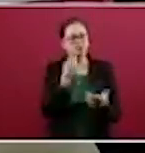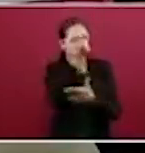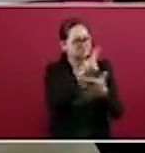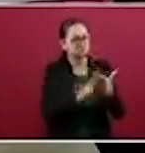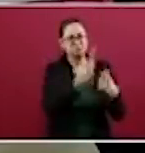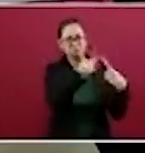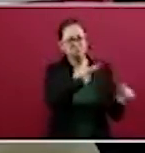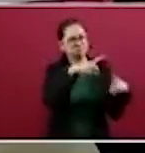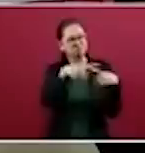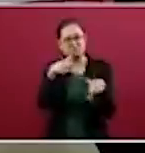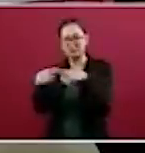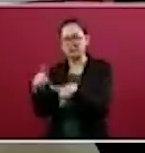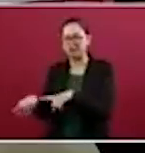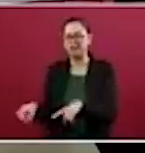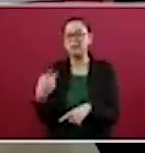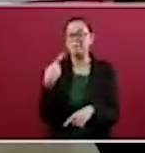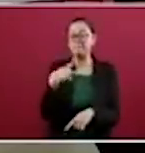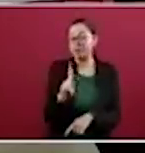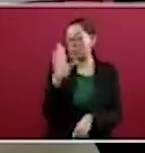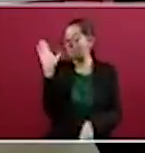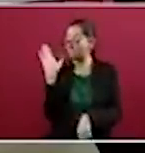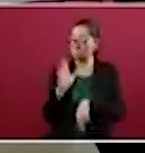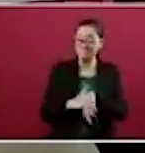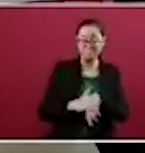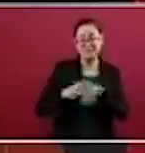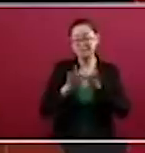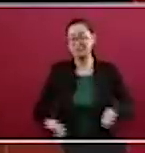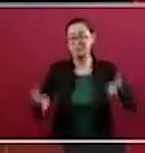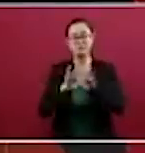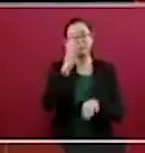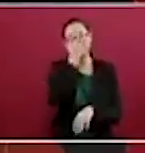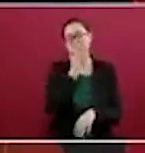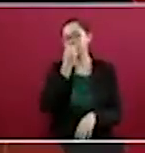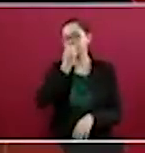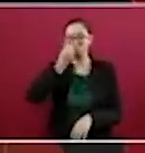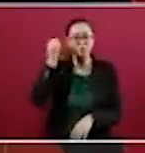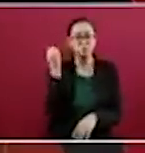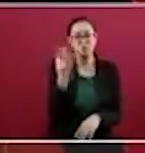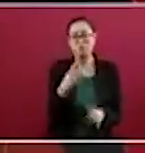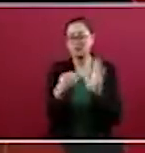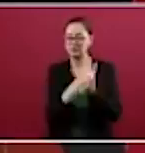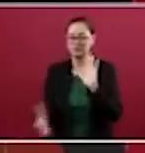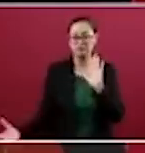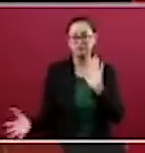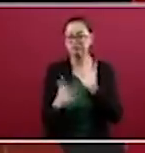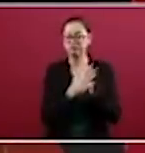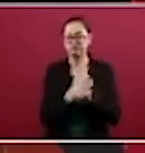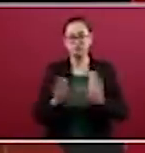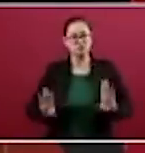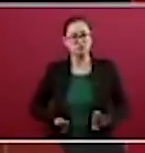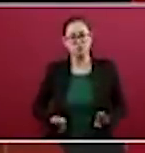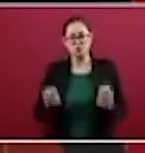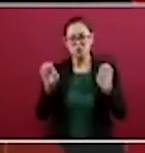lograda y duradera de sus prédicas como modelo esplendente de la belleza mexicana fue la que ostentó con enorme carácter